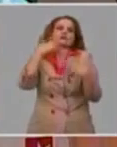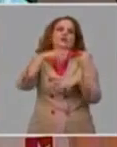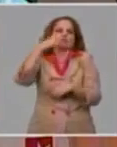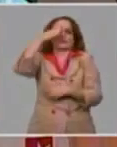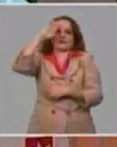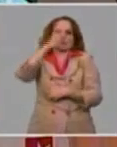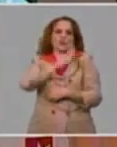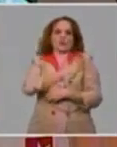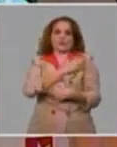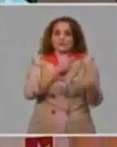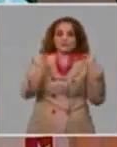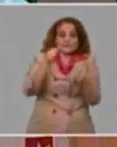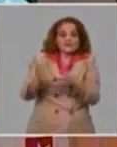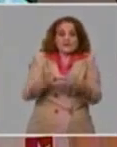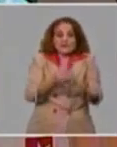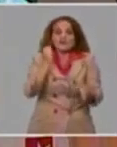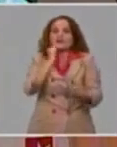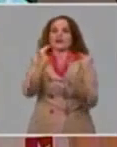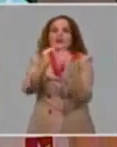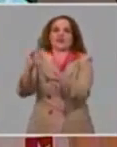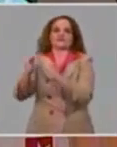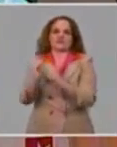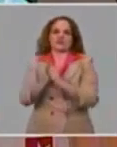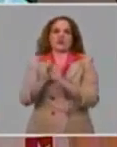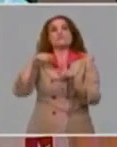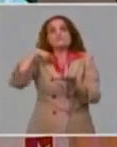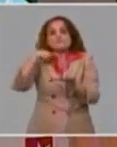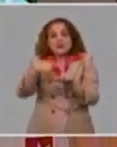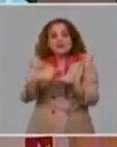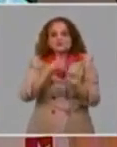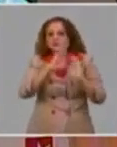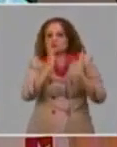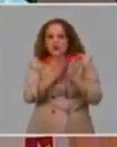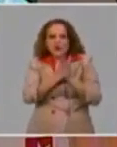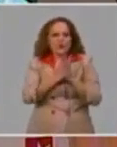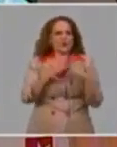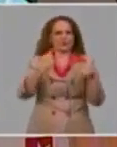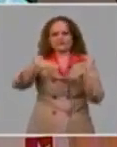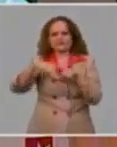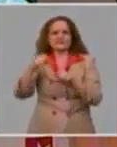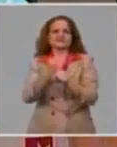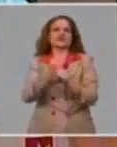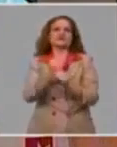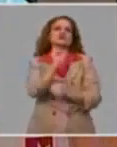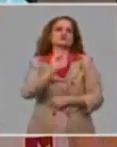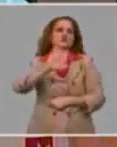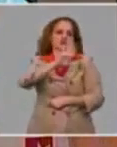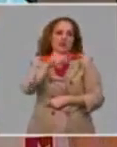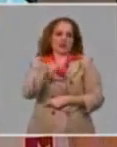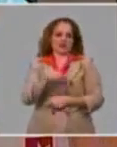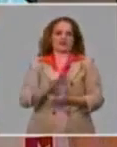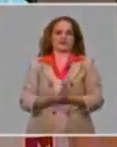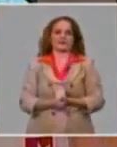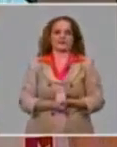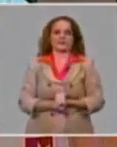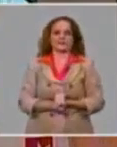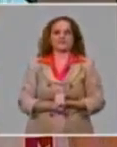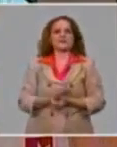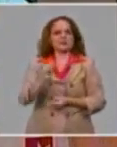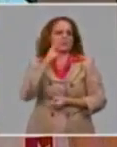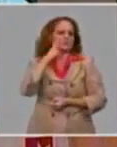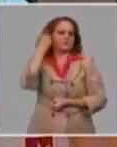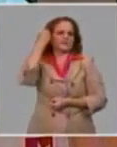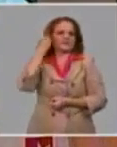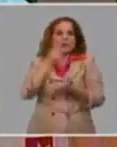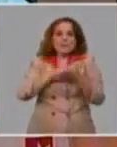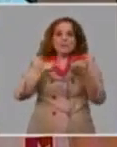vivienda. Y teníamos un pronóstico a partir de la situación, que ese pronóstico se ha sobrecumplido.